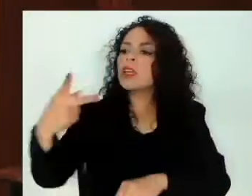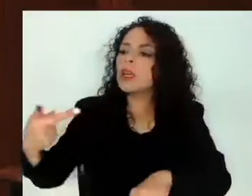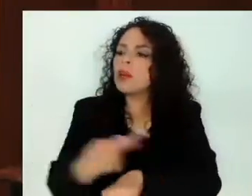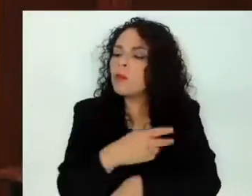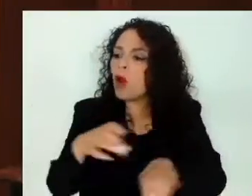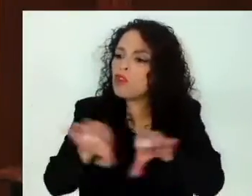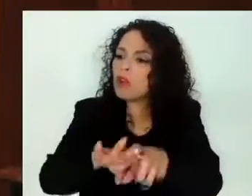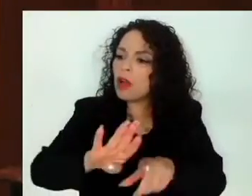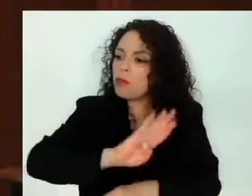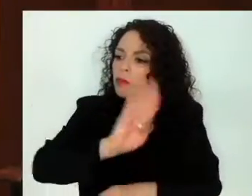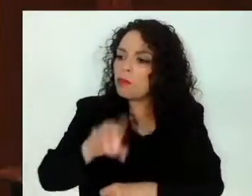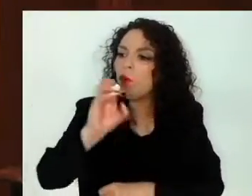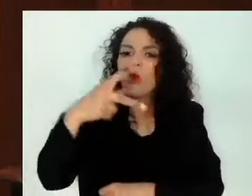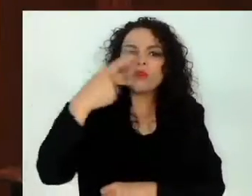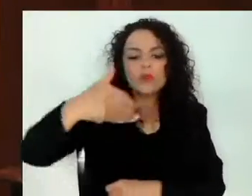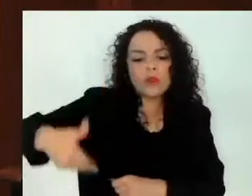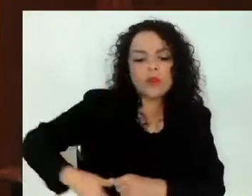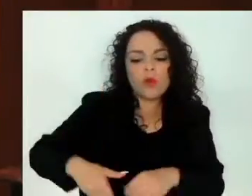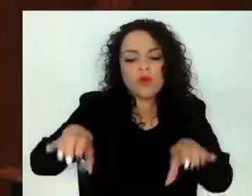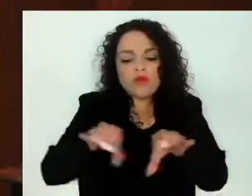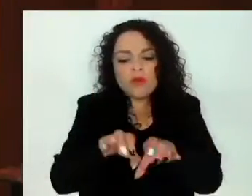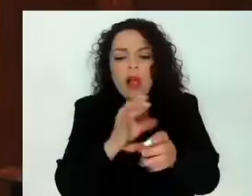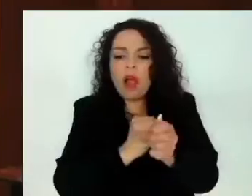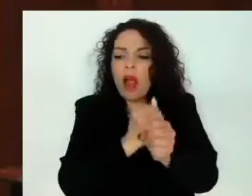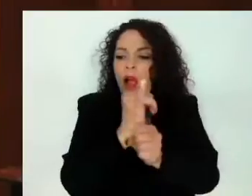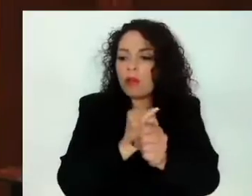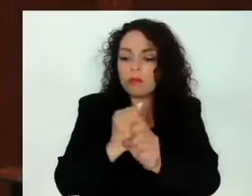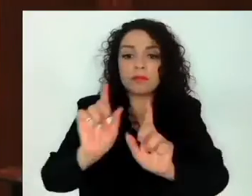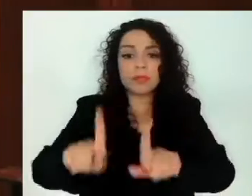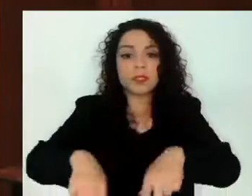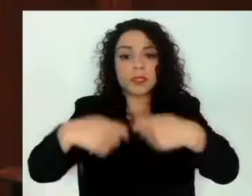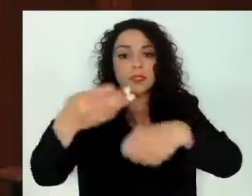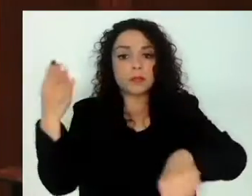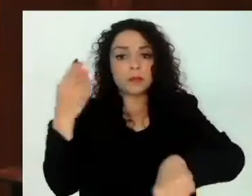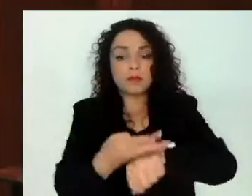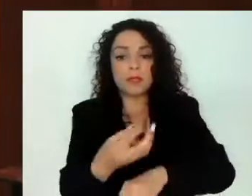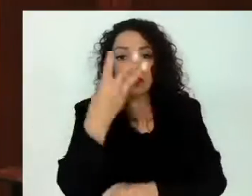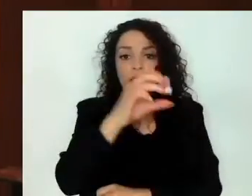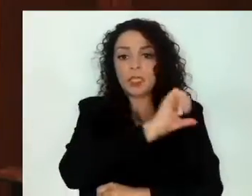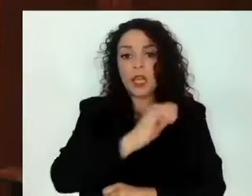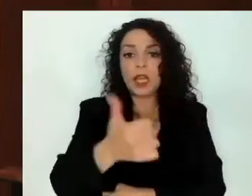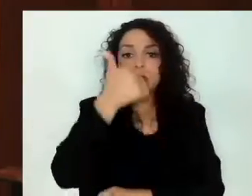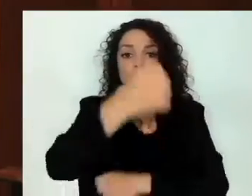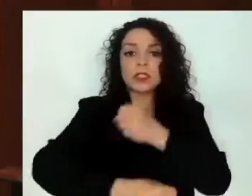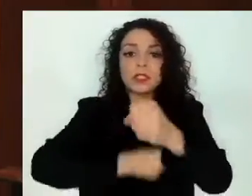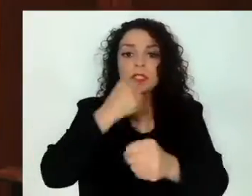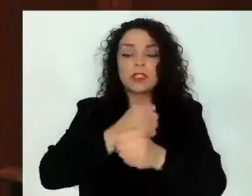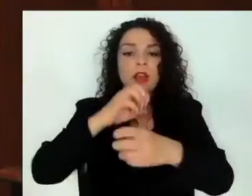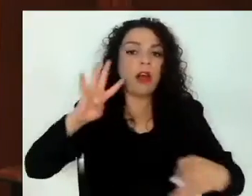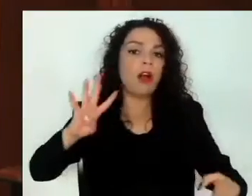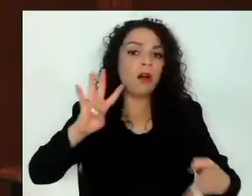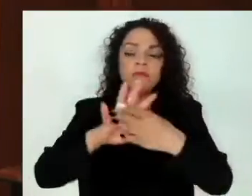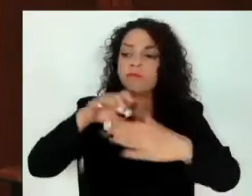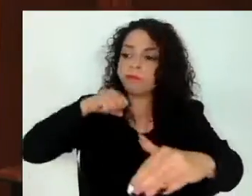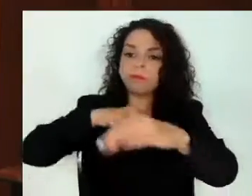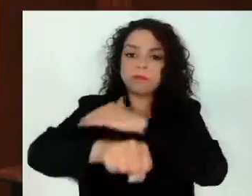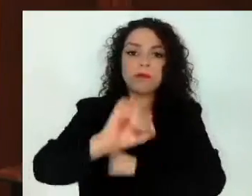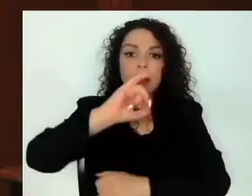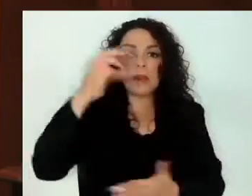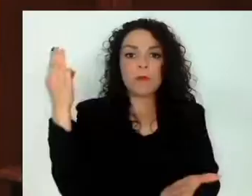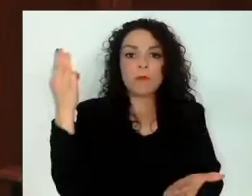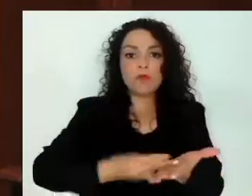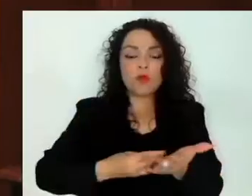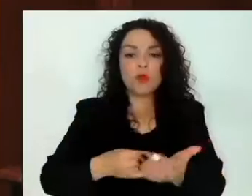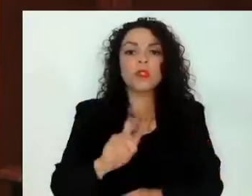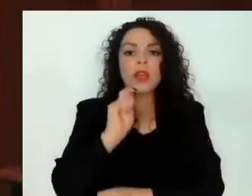estos presentan, se le impondrá de 3 a 6 años de prisión y una multa que importe el equivalente